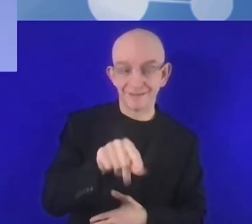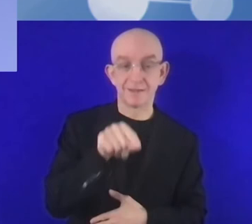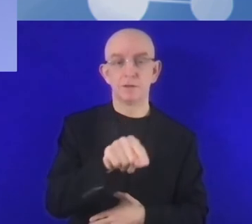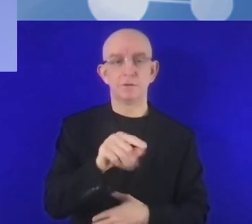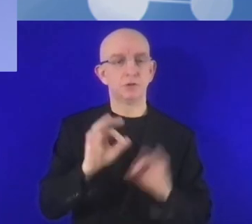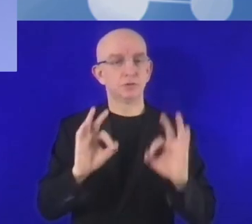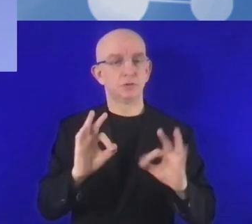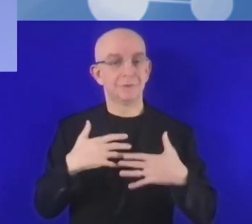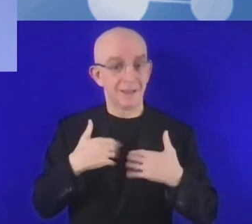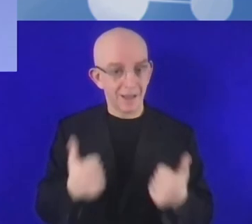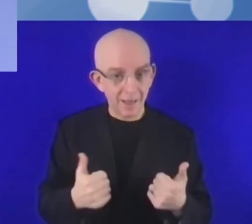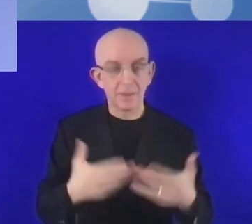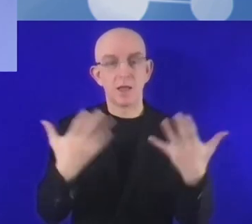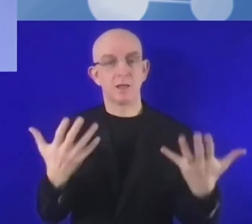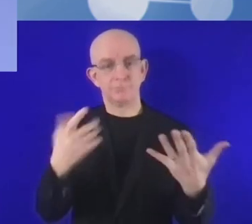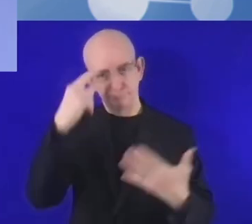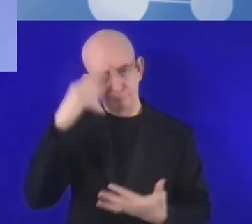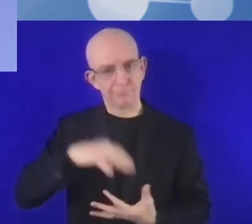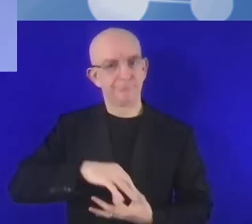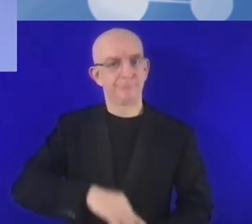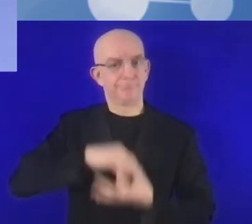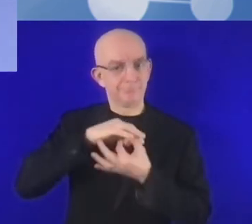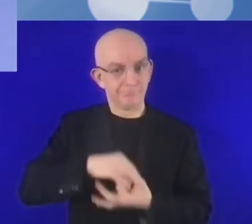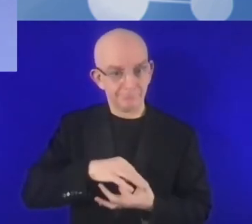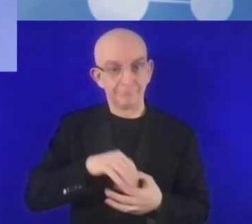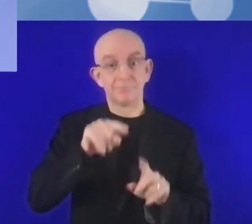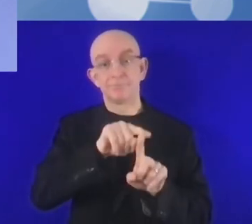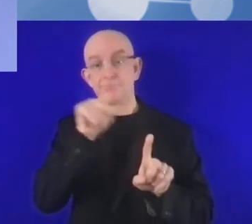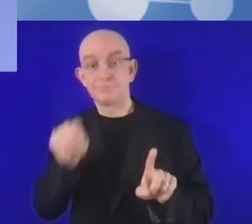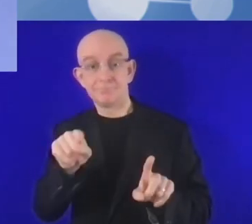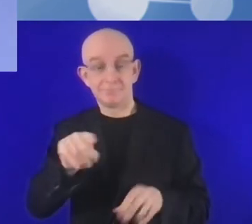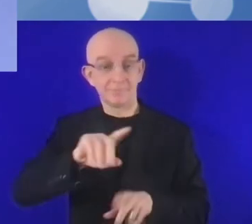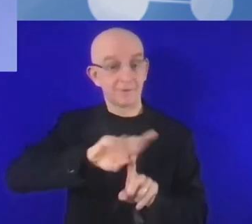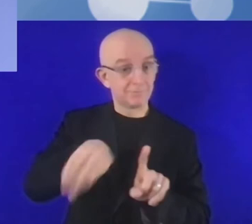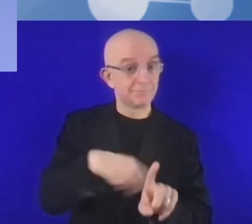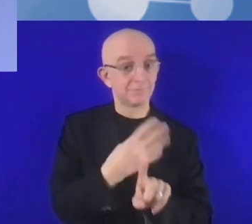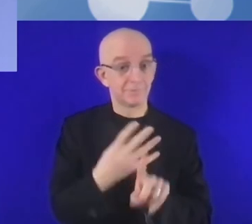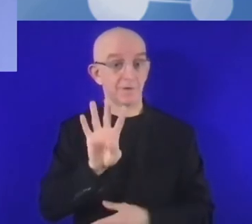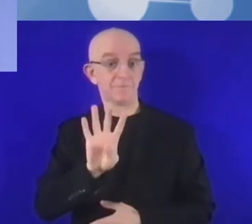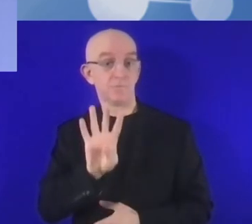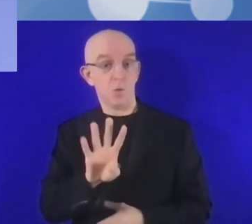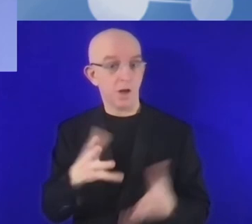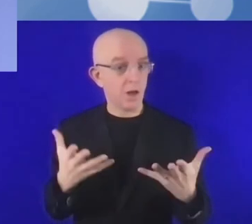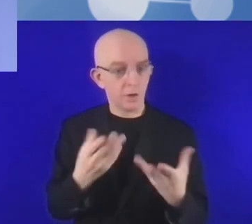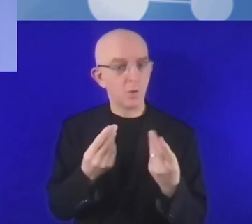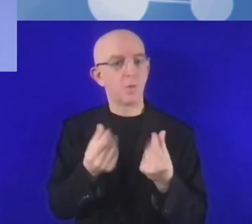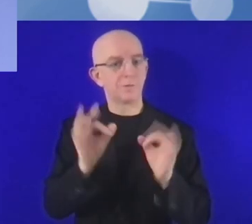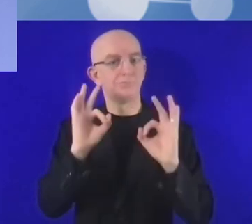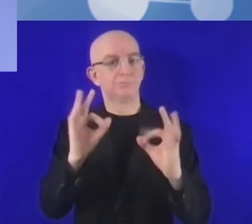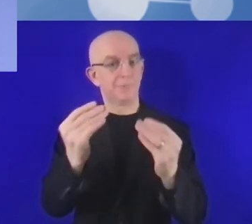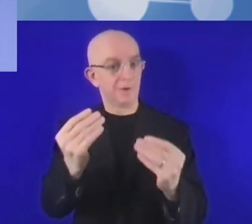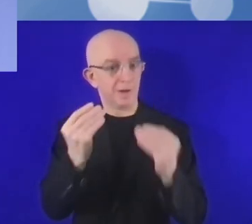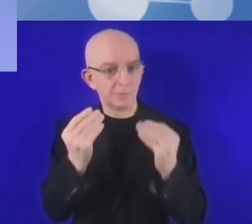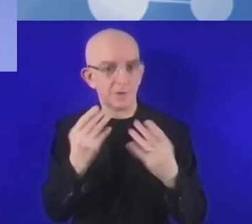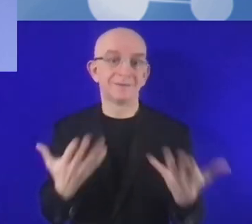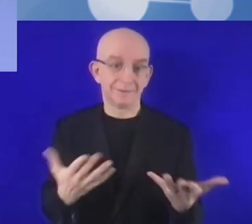desarrollo sostenible, concretamente el objetivo número 3, donde se habla de la salud, y el objetivo número 4,